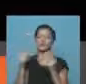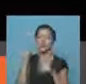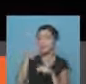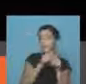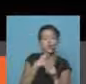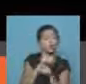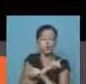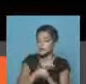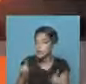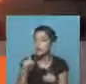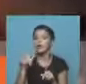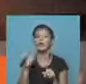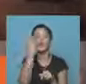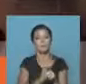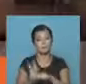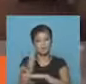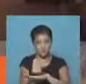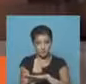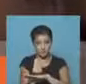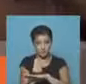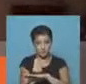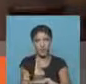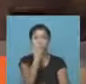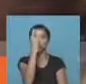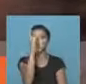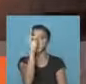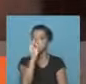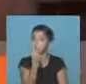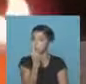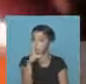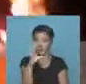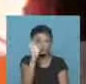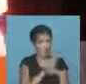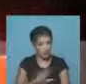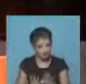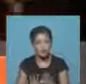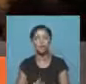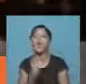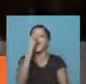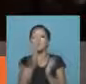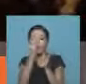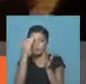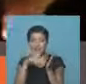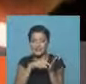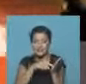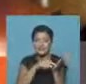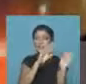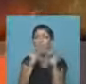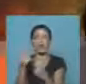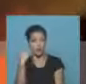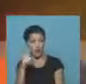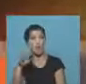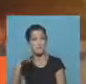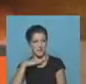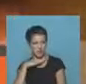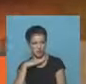persona que ejerce el cargo de presidente no puede ejercer el cargo de presidente nunca más. Hay una sola constitución en América Latina que tiene la misma disposición, que es la mexicana. En el